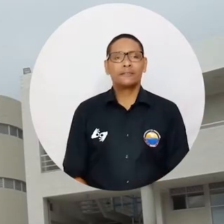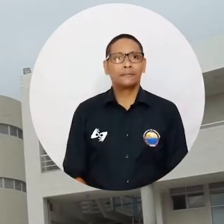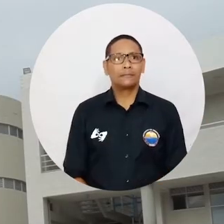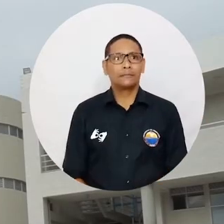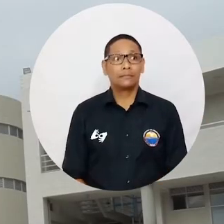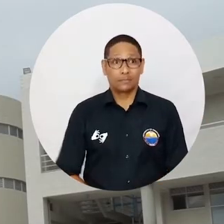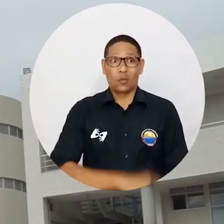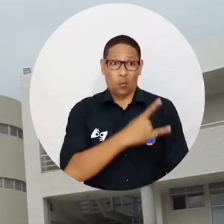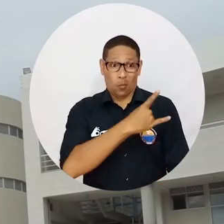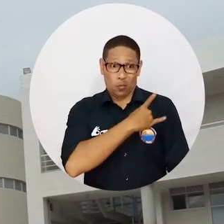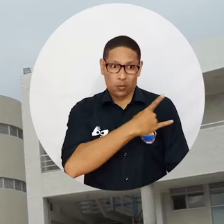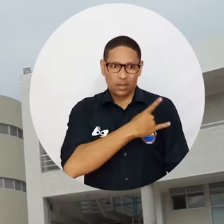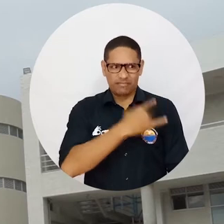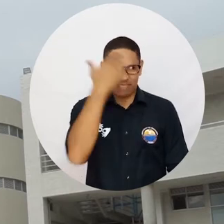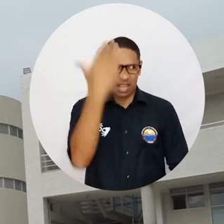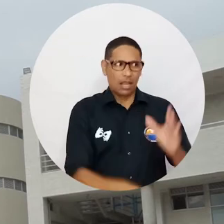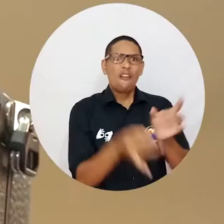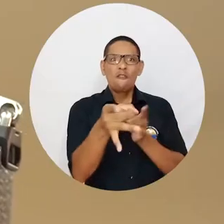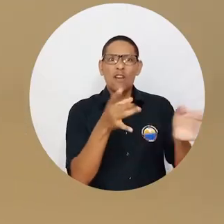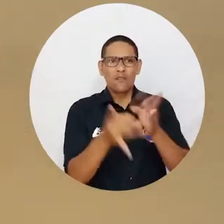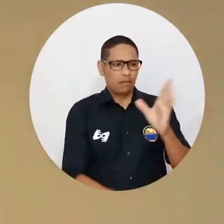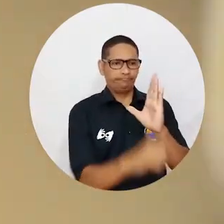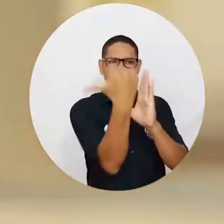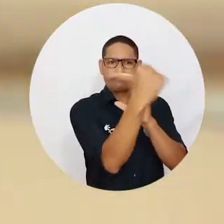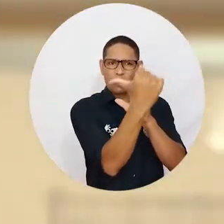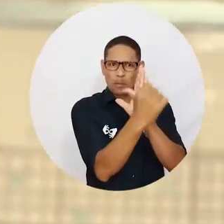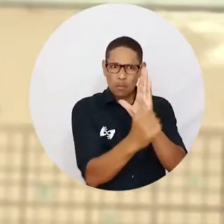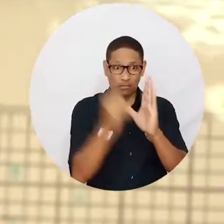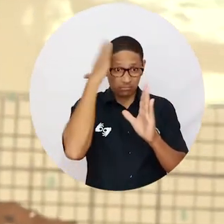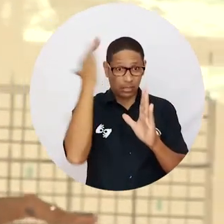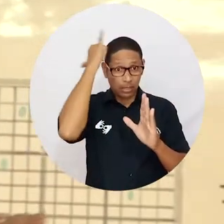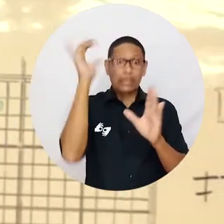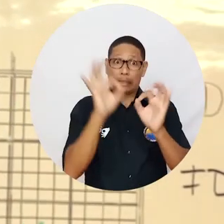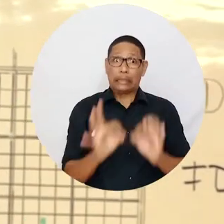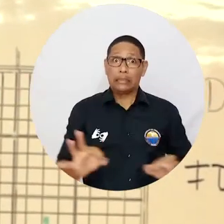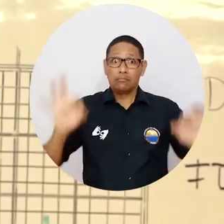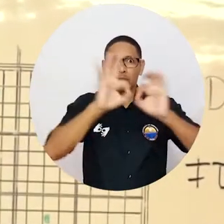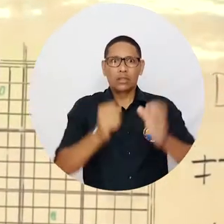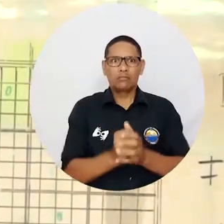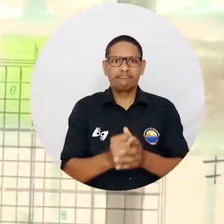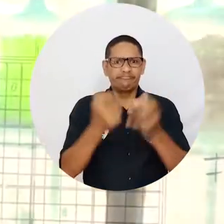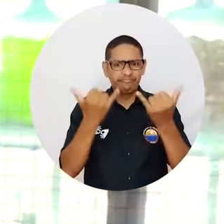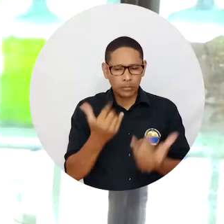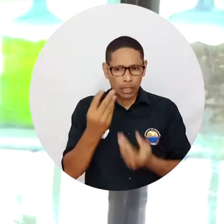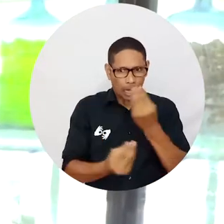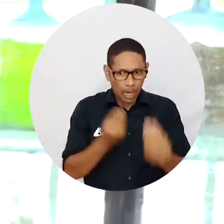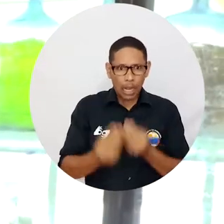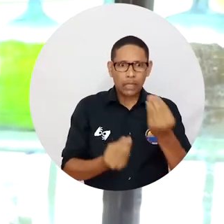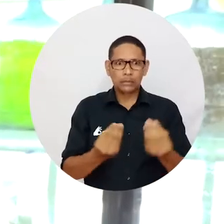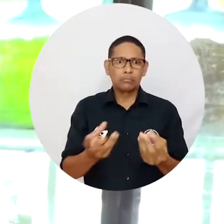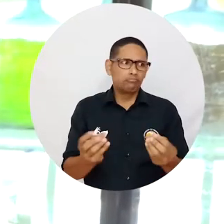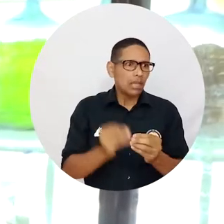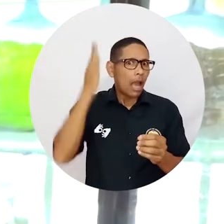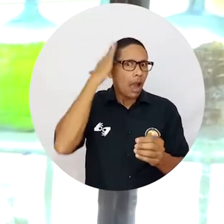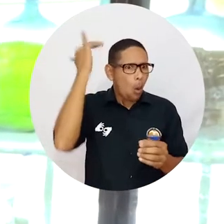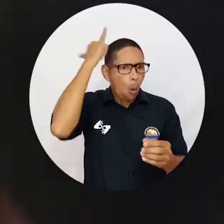Para la institución, el cumplimiento del calendario académico en el presente semestre es importante. Por ello, se establecerán, de ser necesarias,